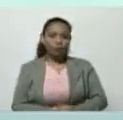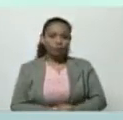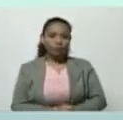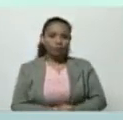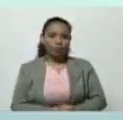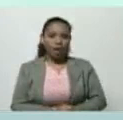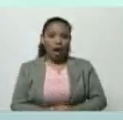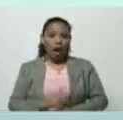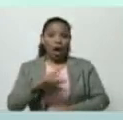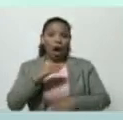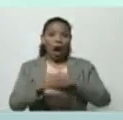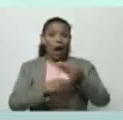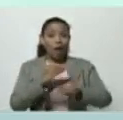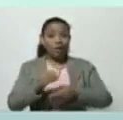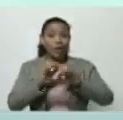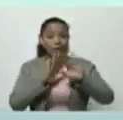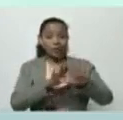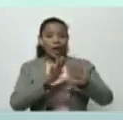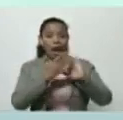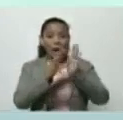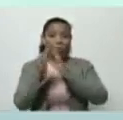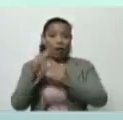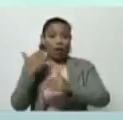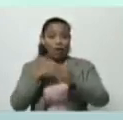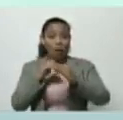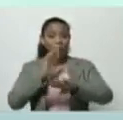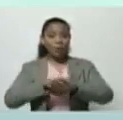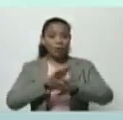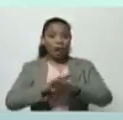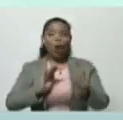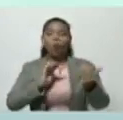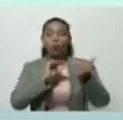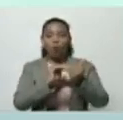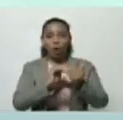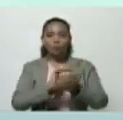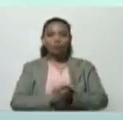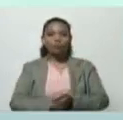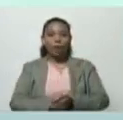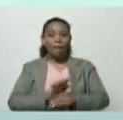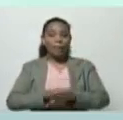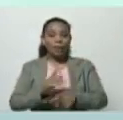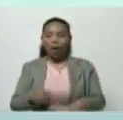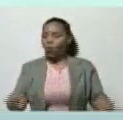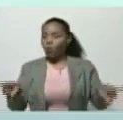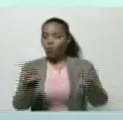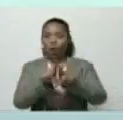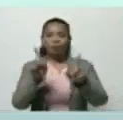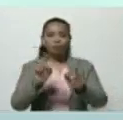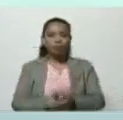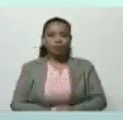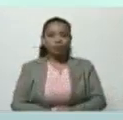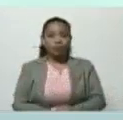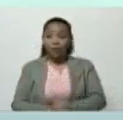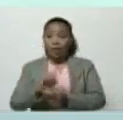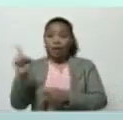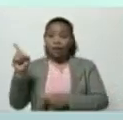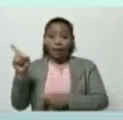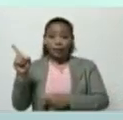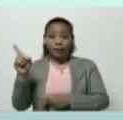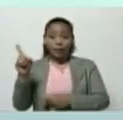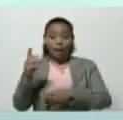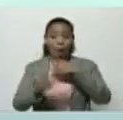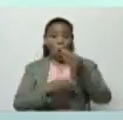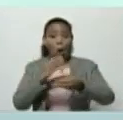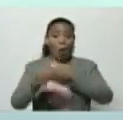Nos garantiza eso, ¿eh? En las comunidades va a ocurrir igual. Va a ocurrir igual. Y esa es la ventaja